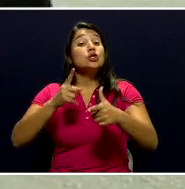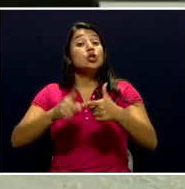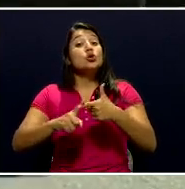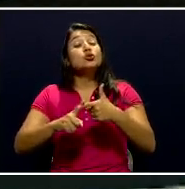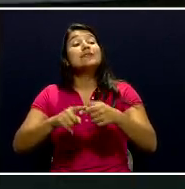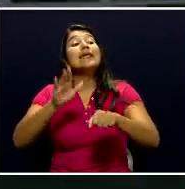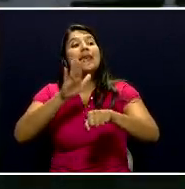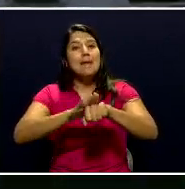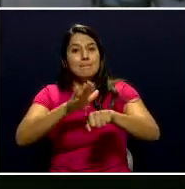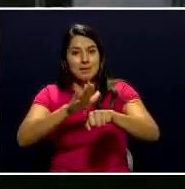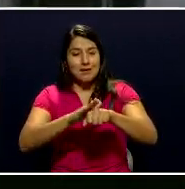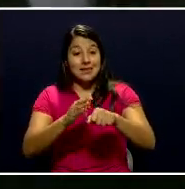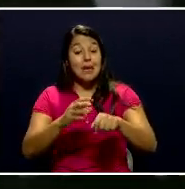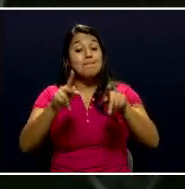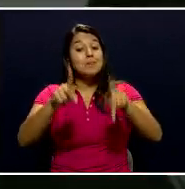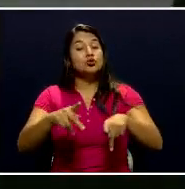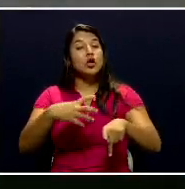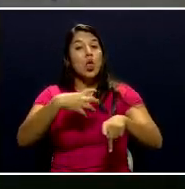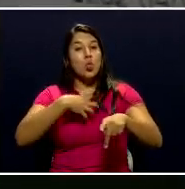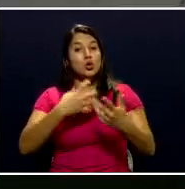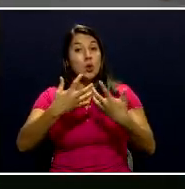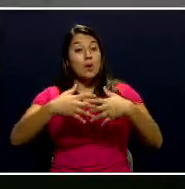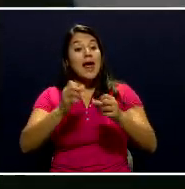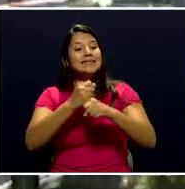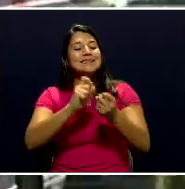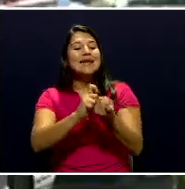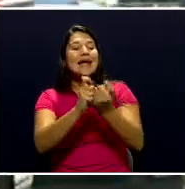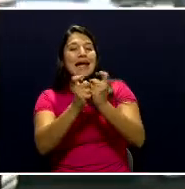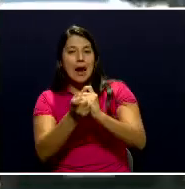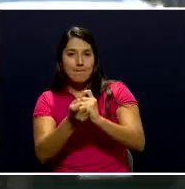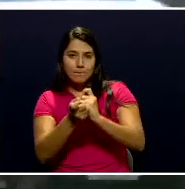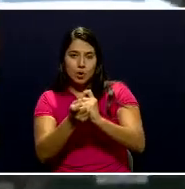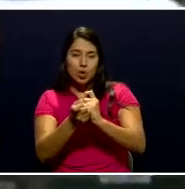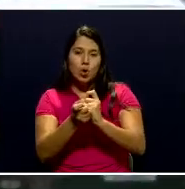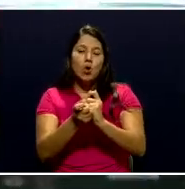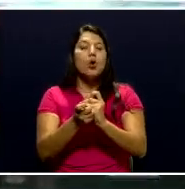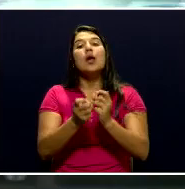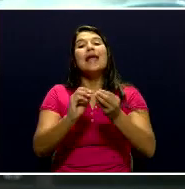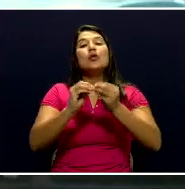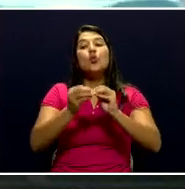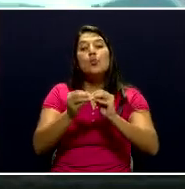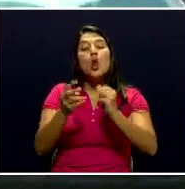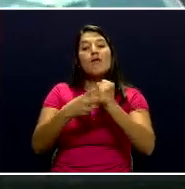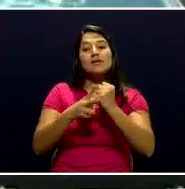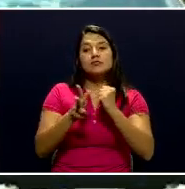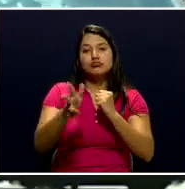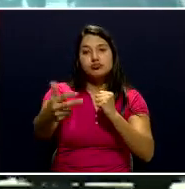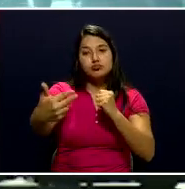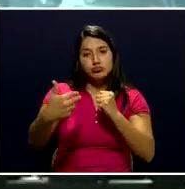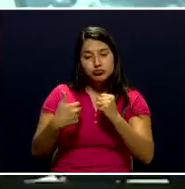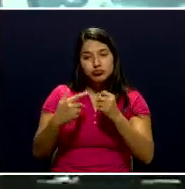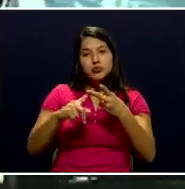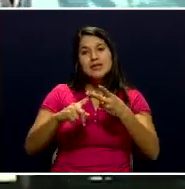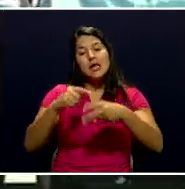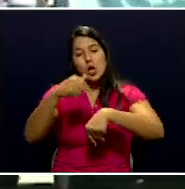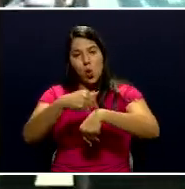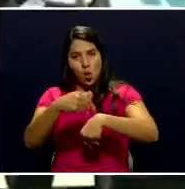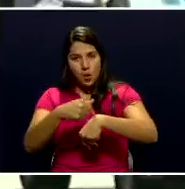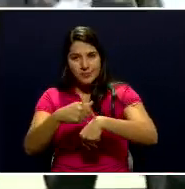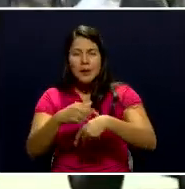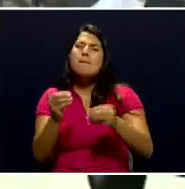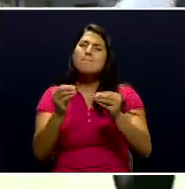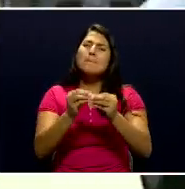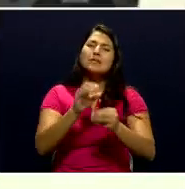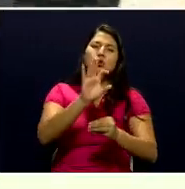hacer modificaciones en las frecuencias y horarios de las rutas, principalmente entre las 9 y 4 de la tarde, que son los periodos cuya cantidad